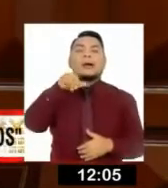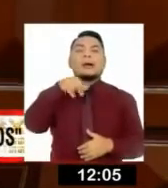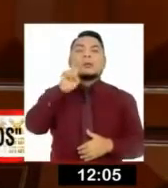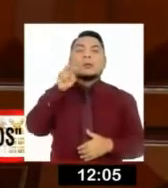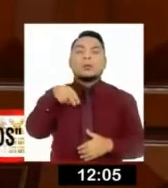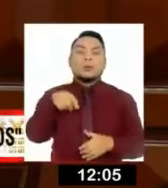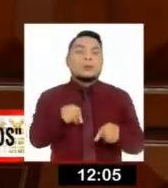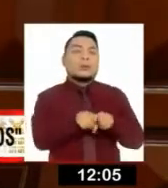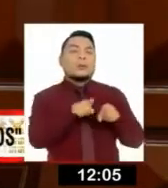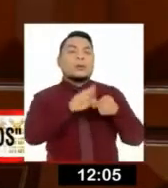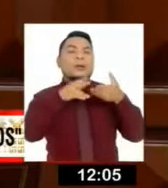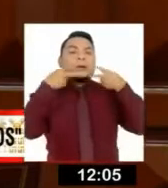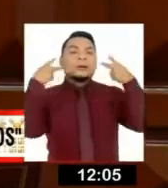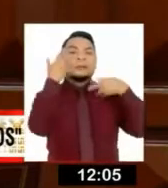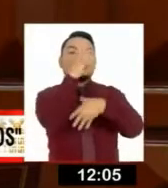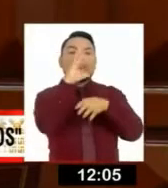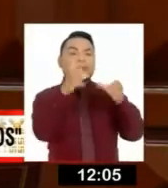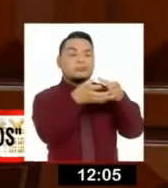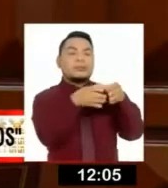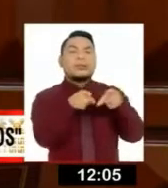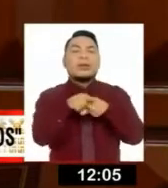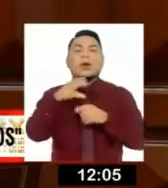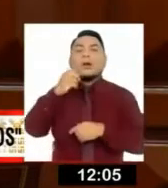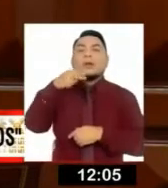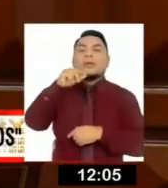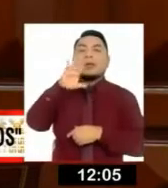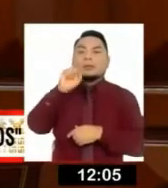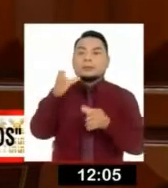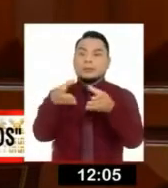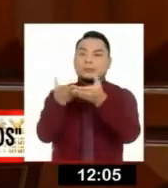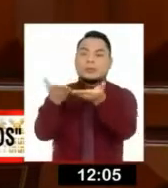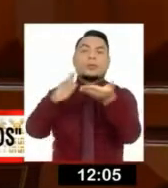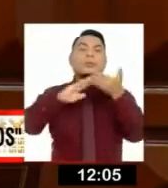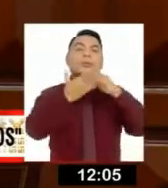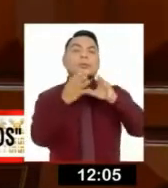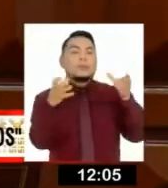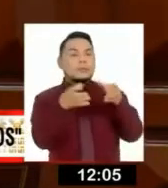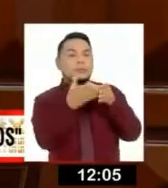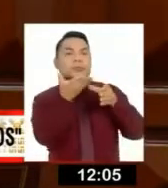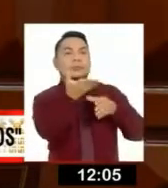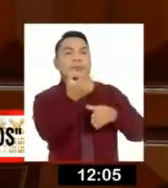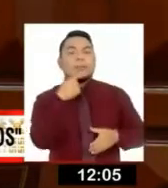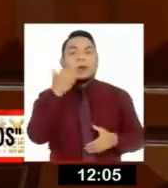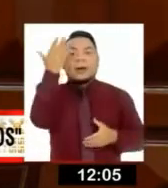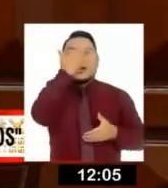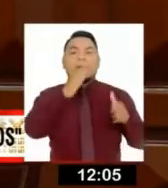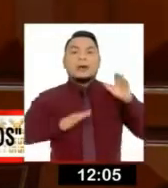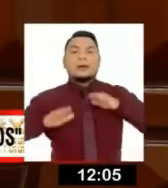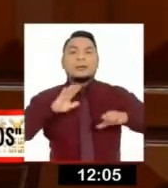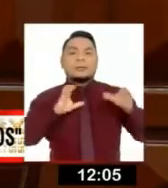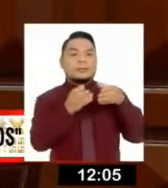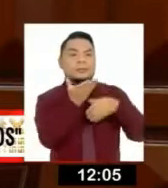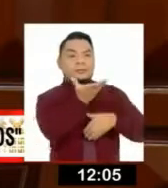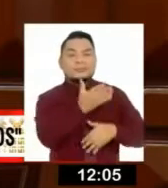hermanos chipivos, a los conivos, a los hermanos afroperuanos.